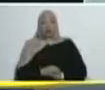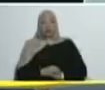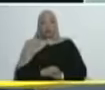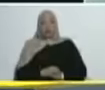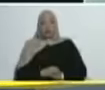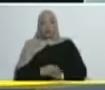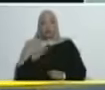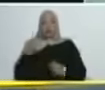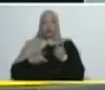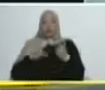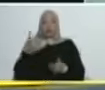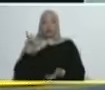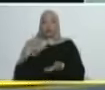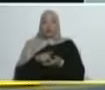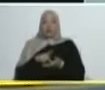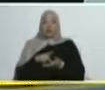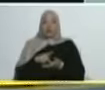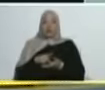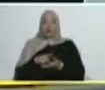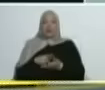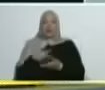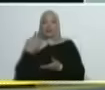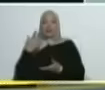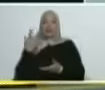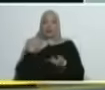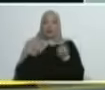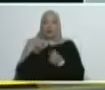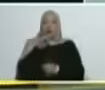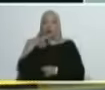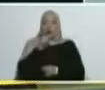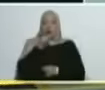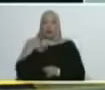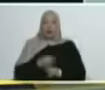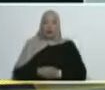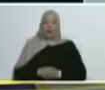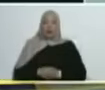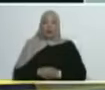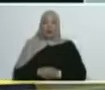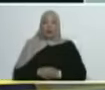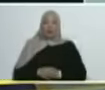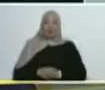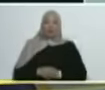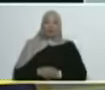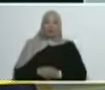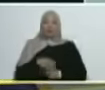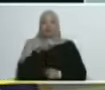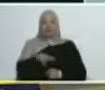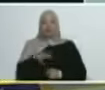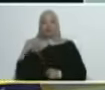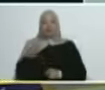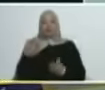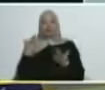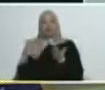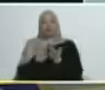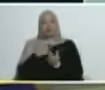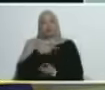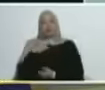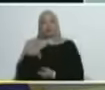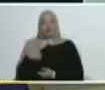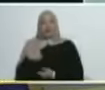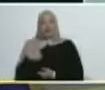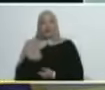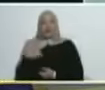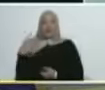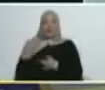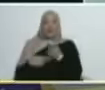Esta generación nació entre tormentas. Es la generación de la tormenta, por eso es la